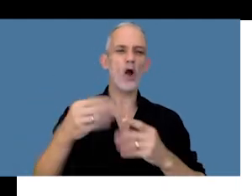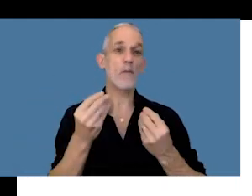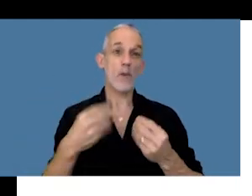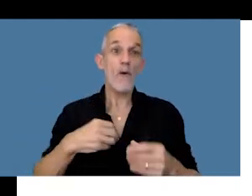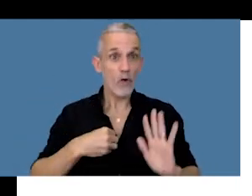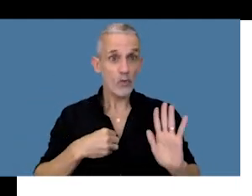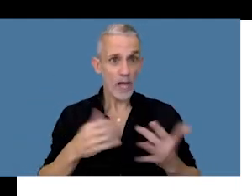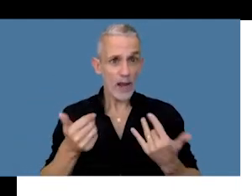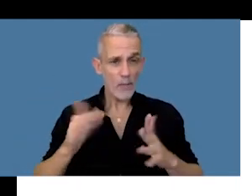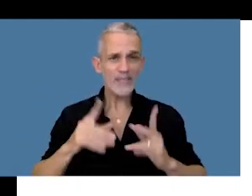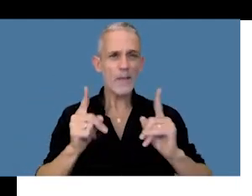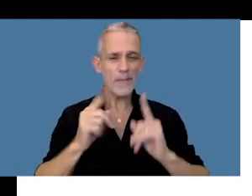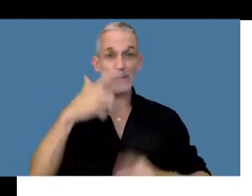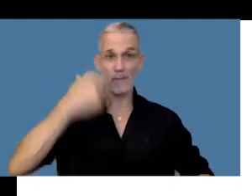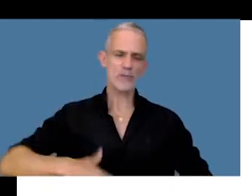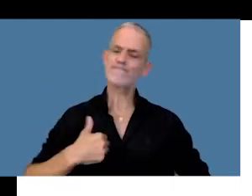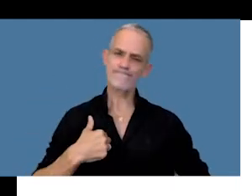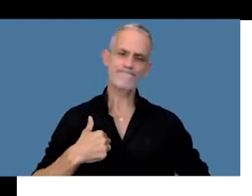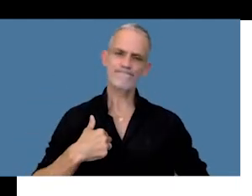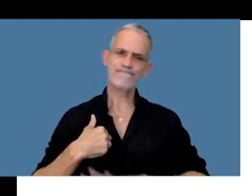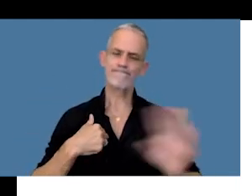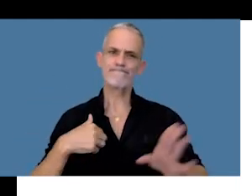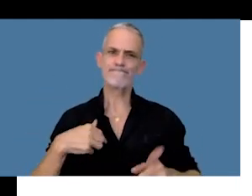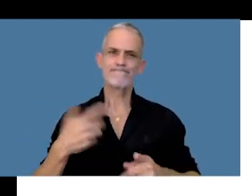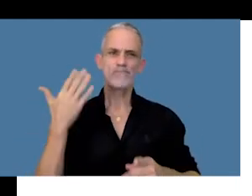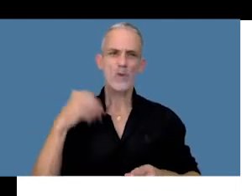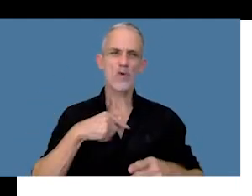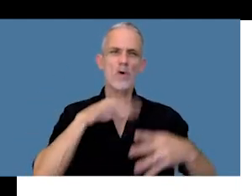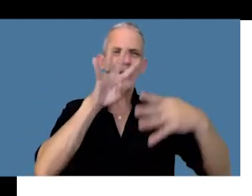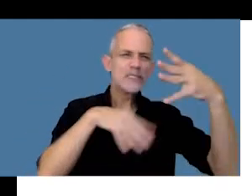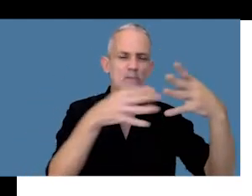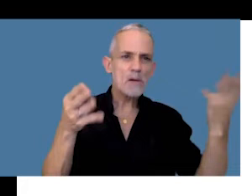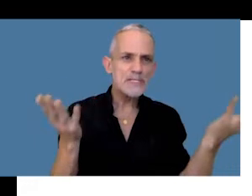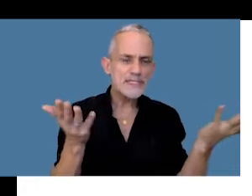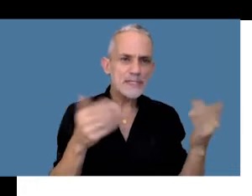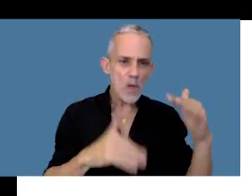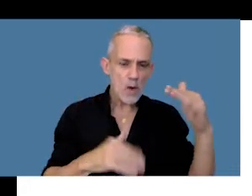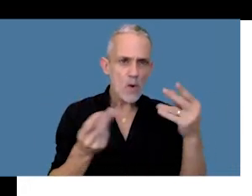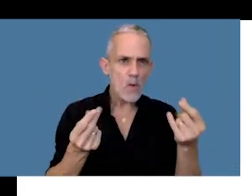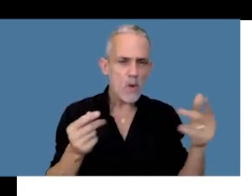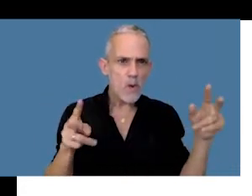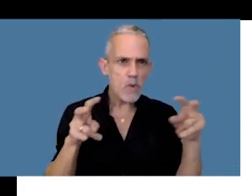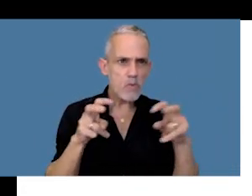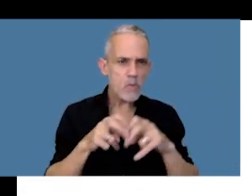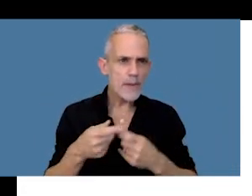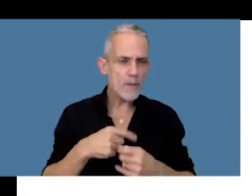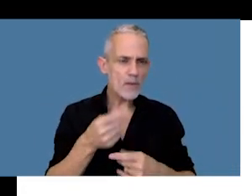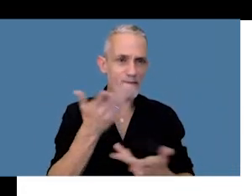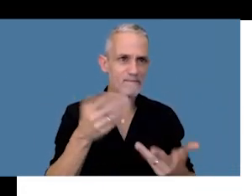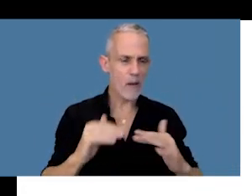voluntaria. Es el mismo contribuyente que cuando se para en tabla o cuando ve que se le está, digamos, se le están yendo los